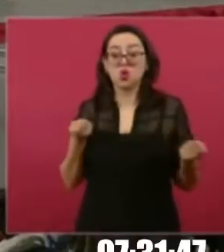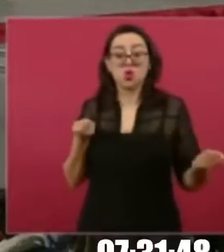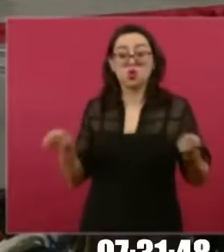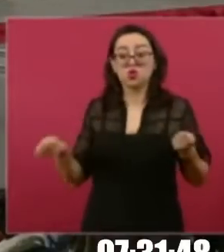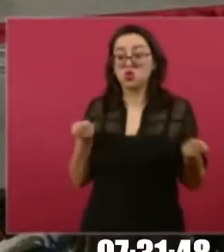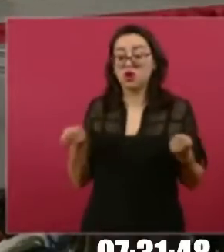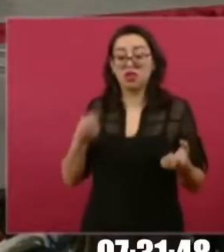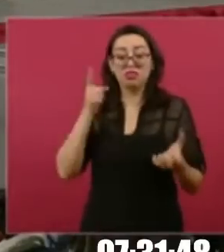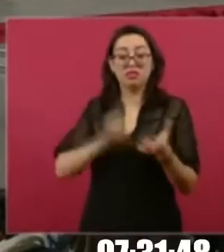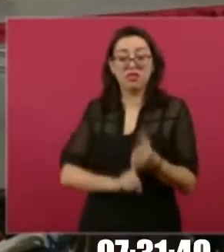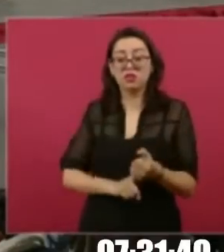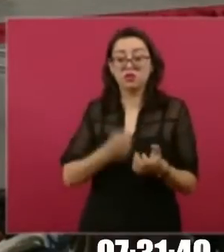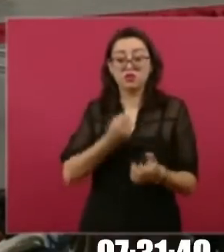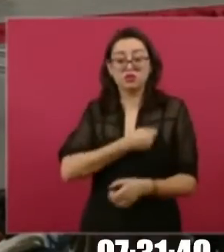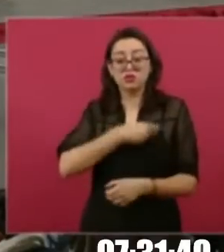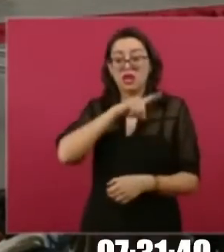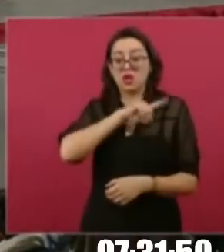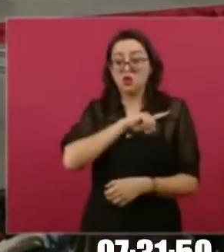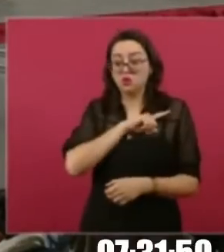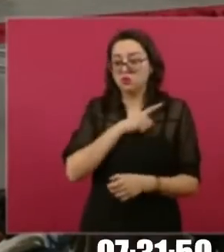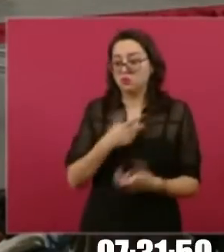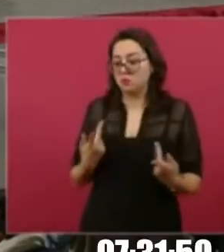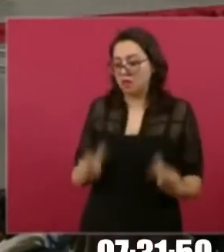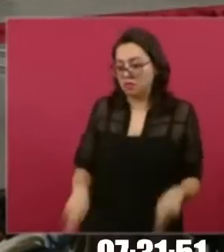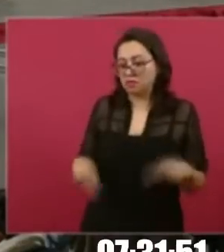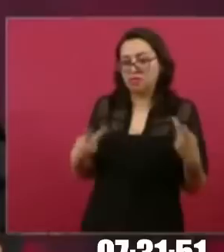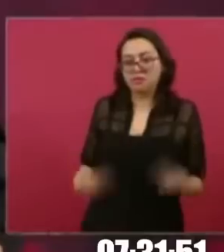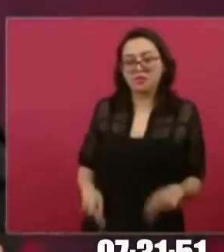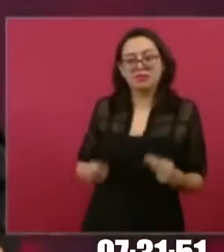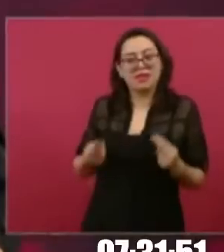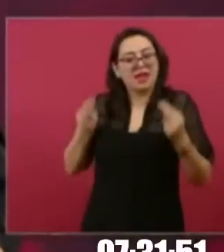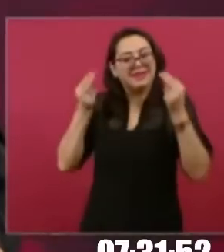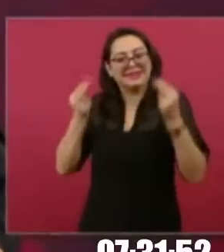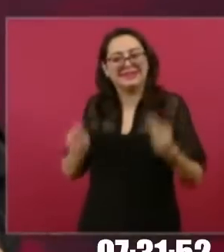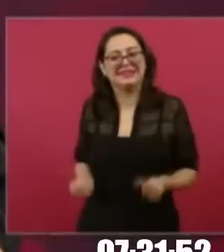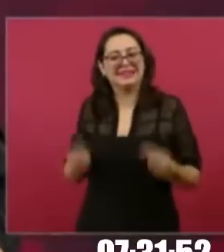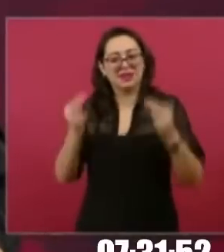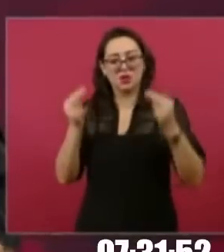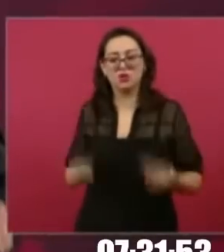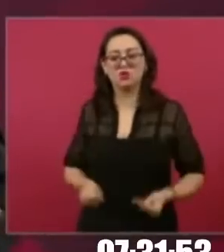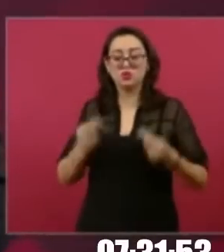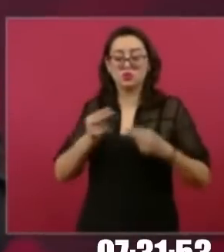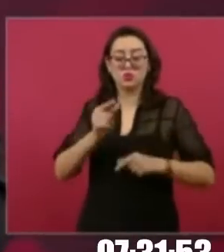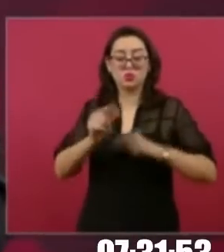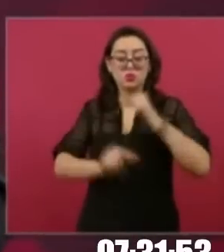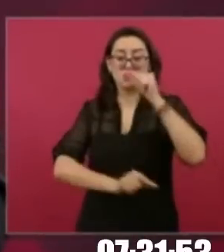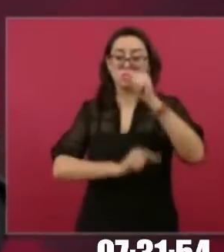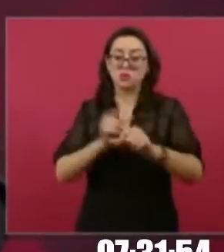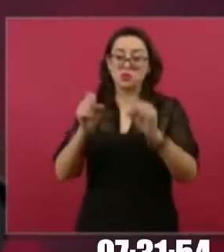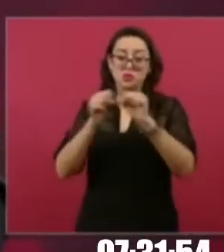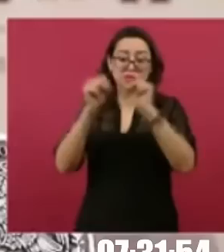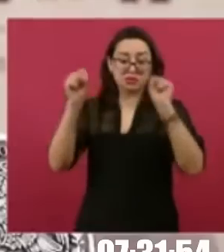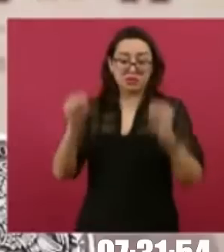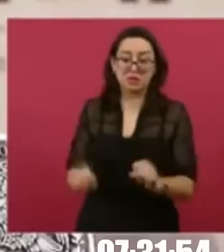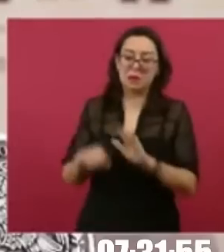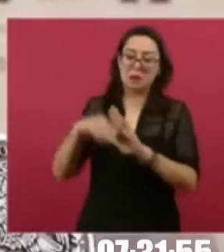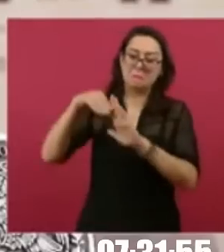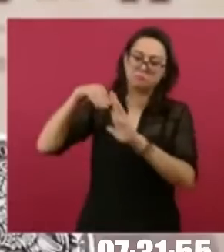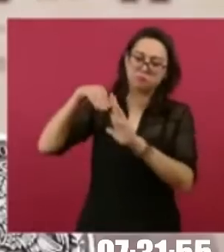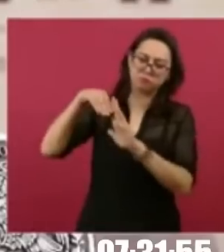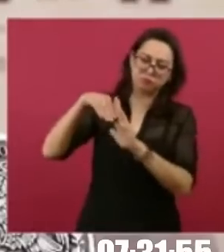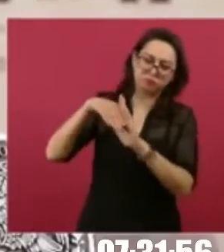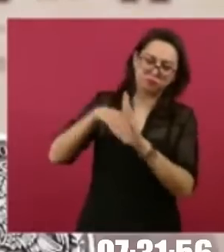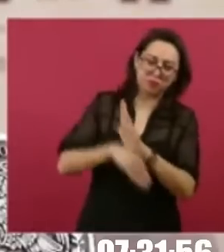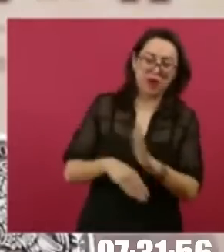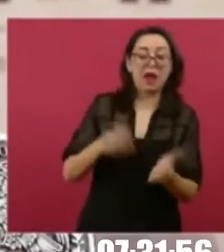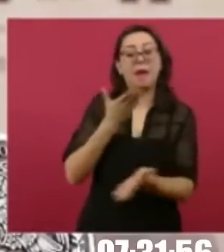vender servicios y Esto fue descomponiendo de manera acelerada el sistema de salud además de otros efectos de desviación